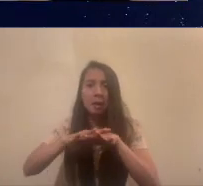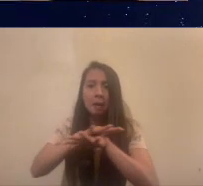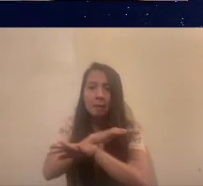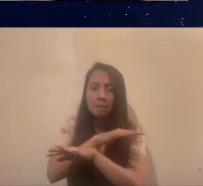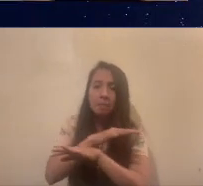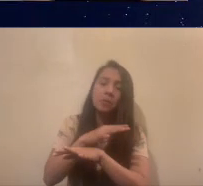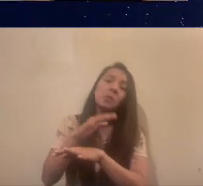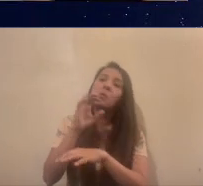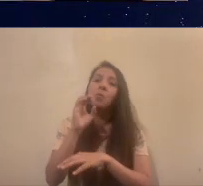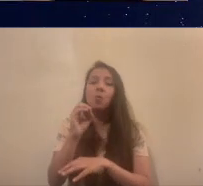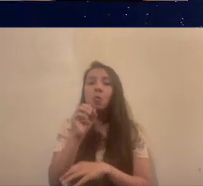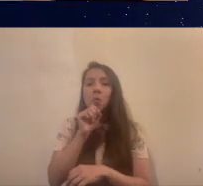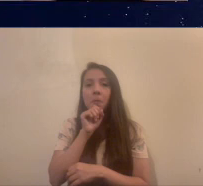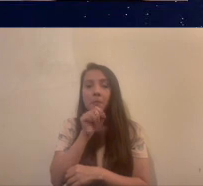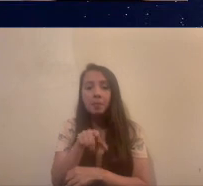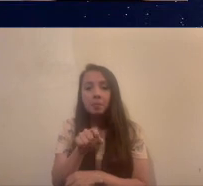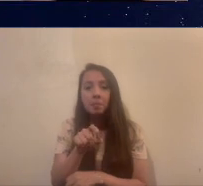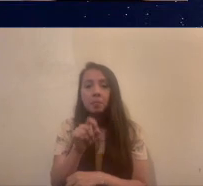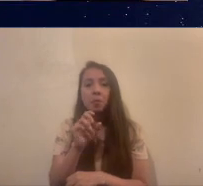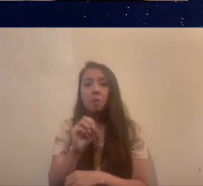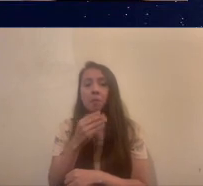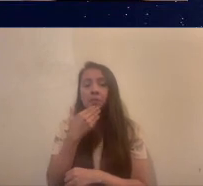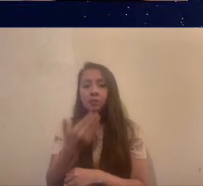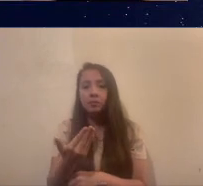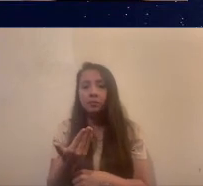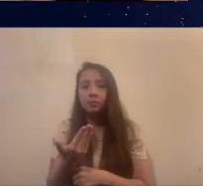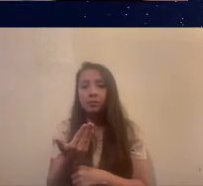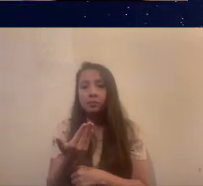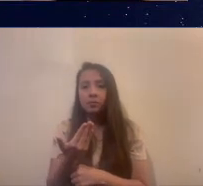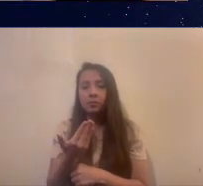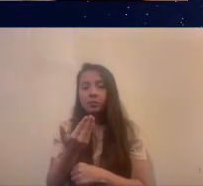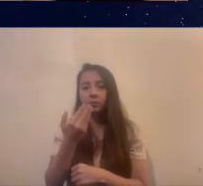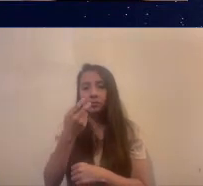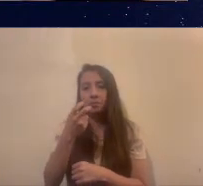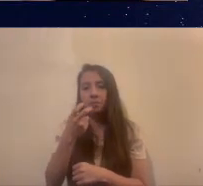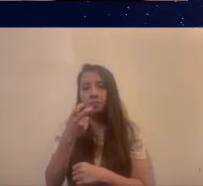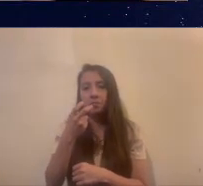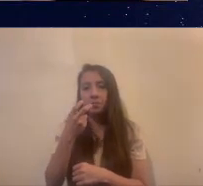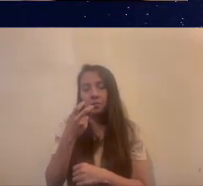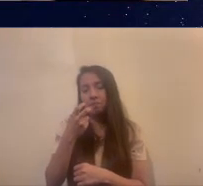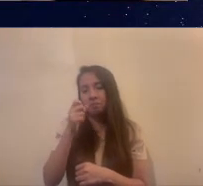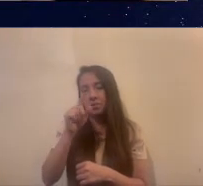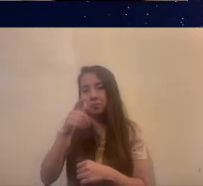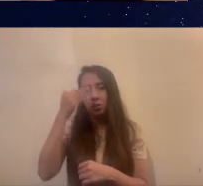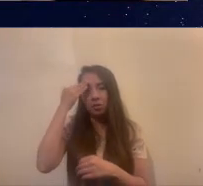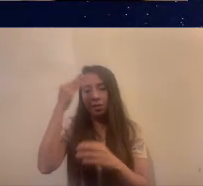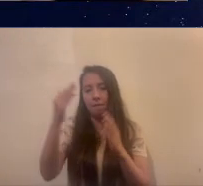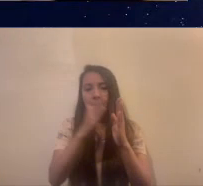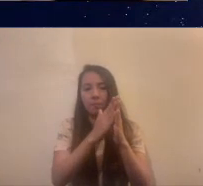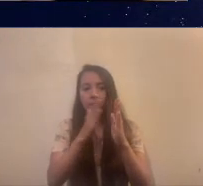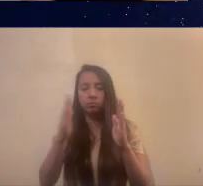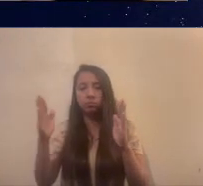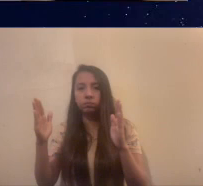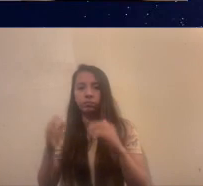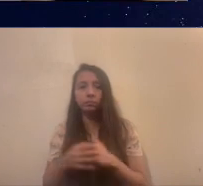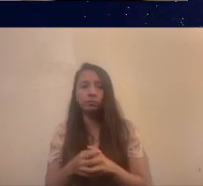cambios composicionales o cambios estructurales físicos fuera y dentro de las mismas, ¿no?